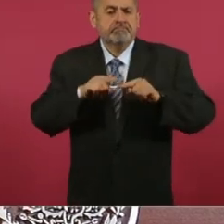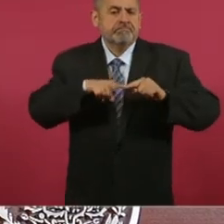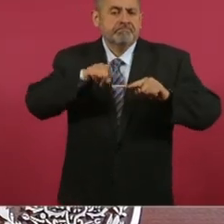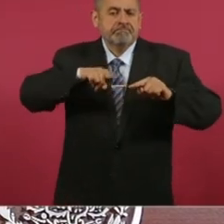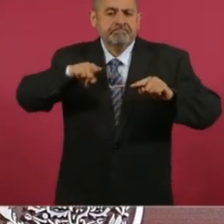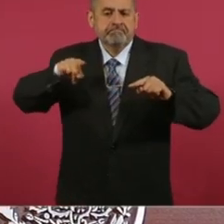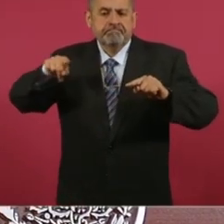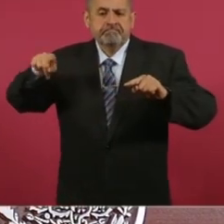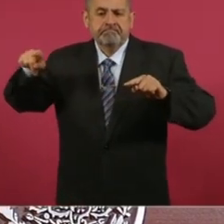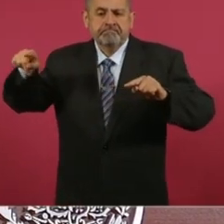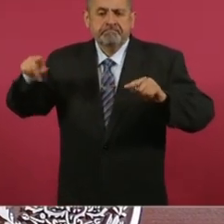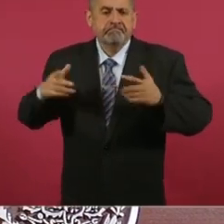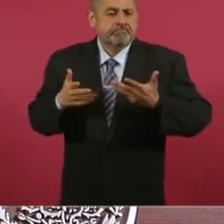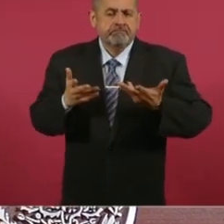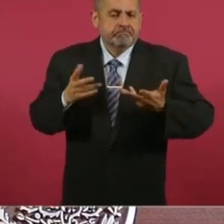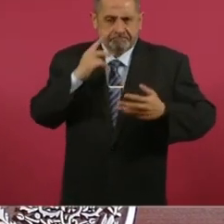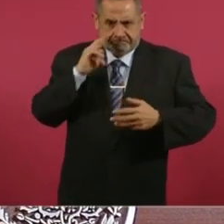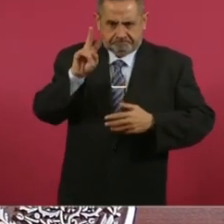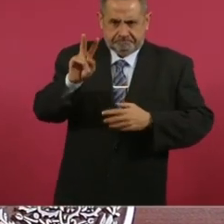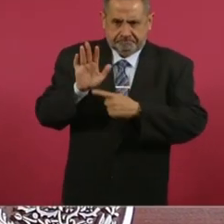periodo?